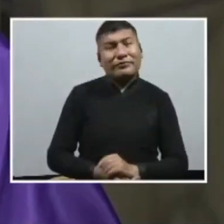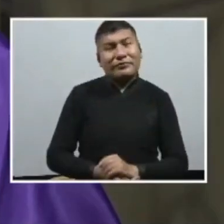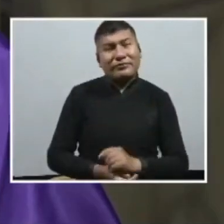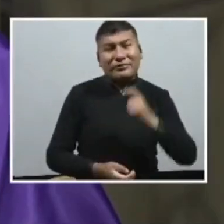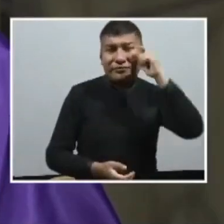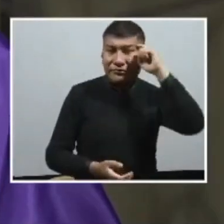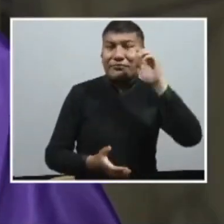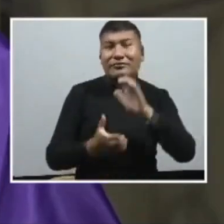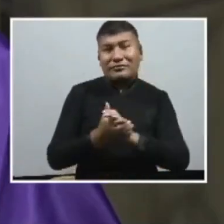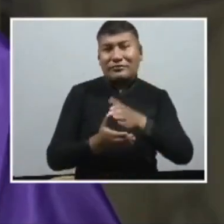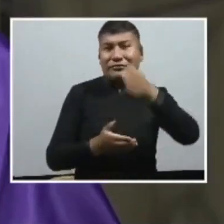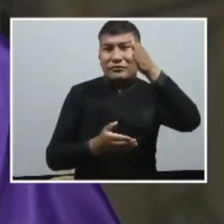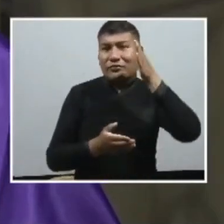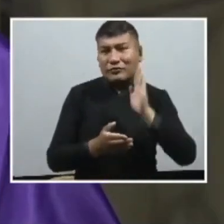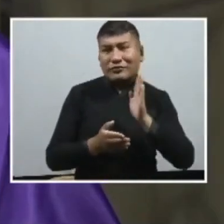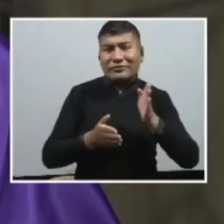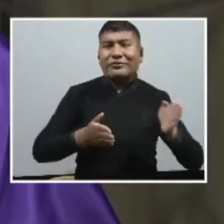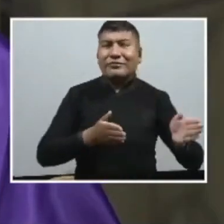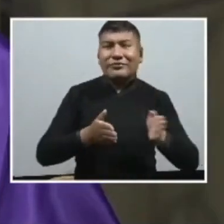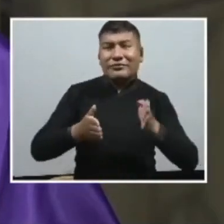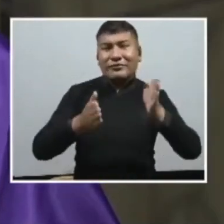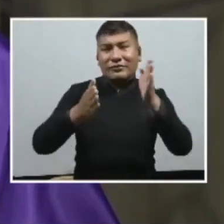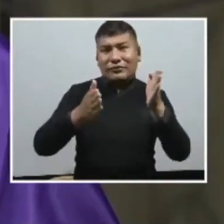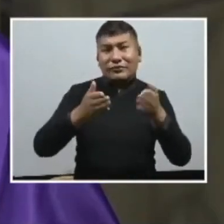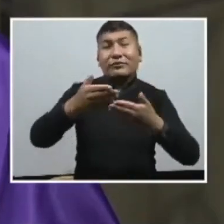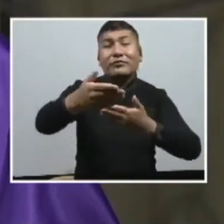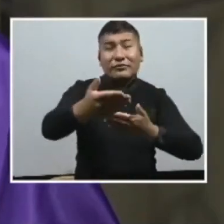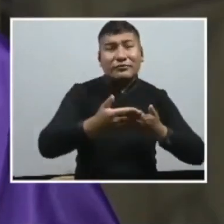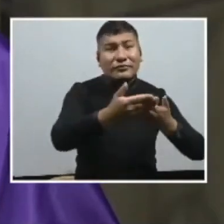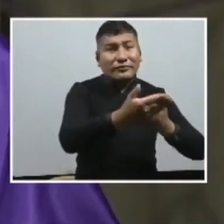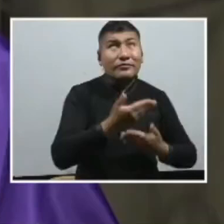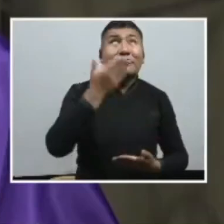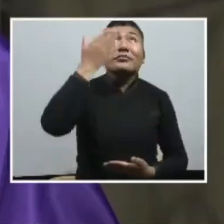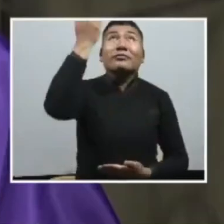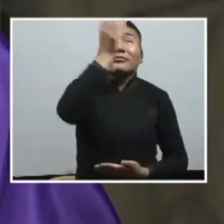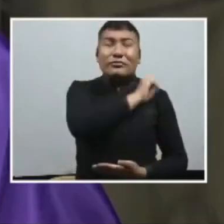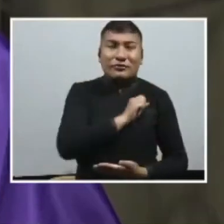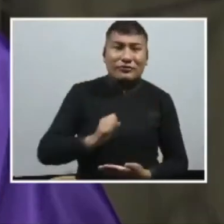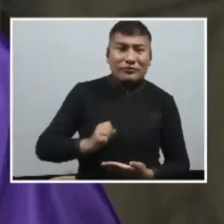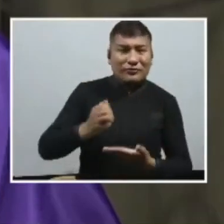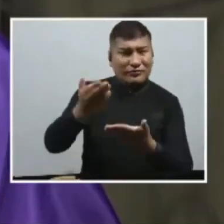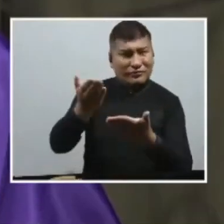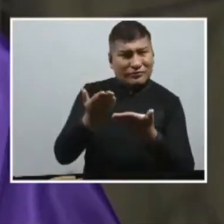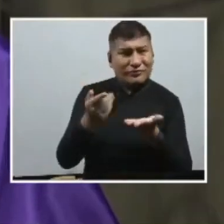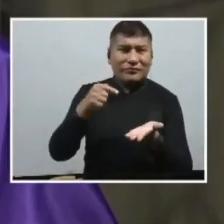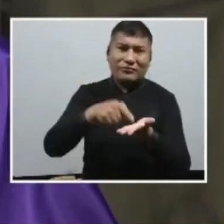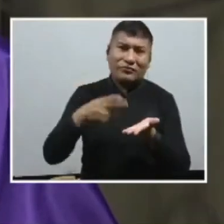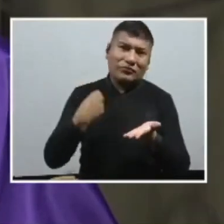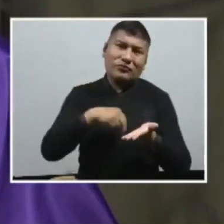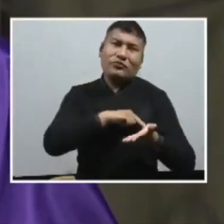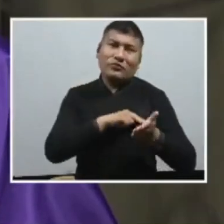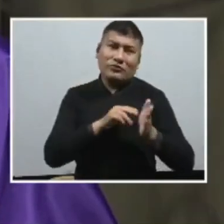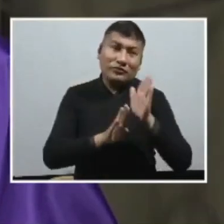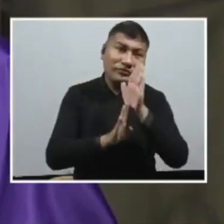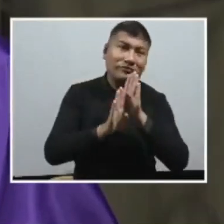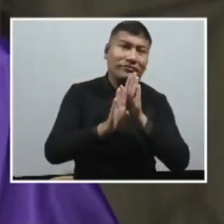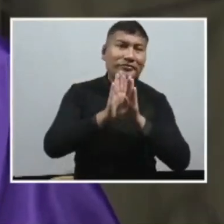Creer en Dios es un camino, una invitación que el Señor nos hace y en ello vamos creciendo todos,